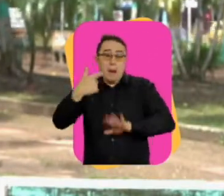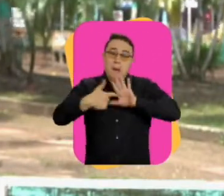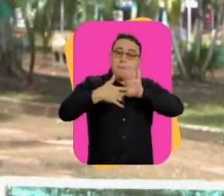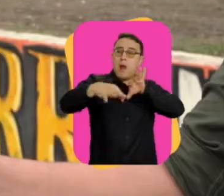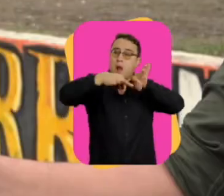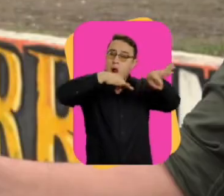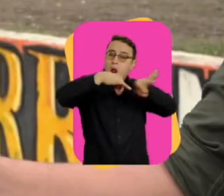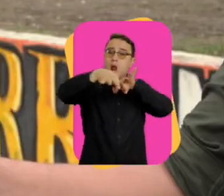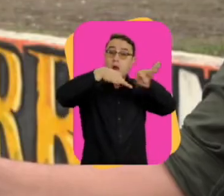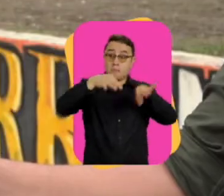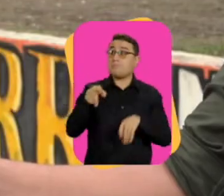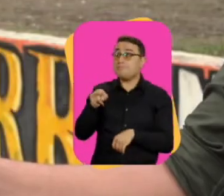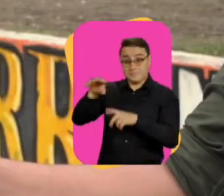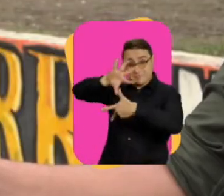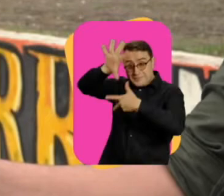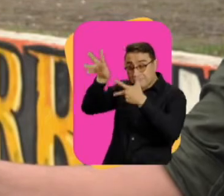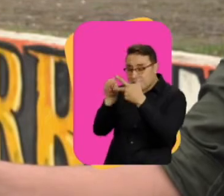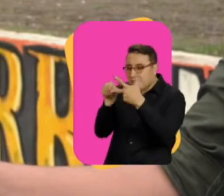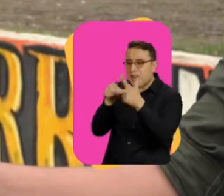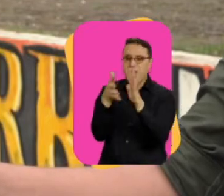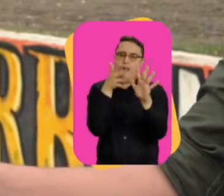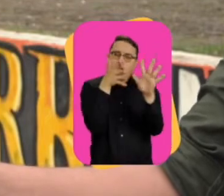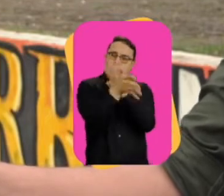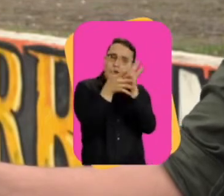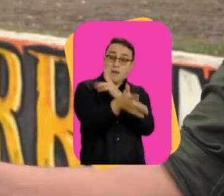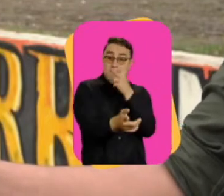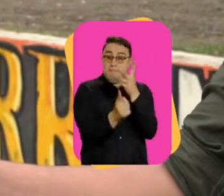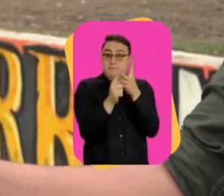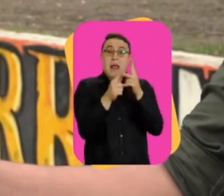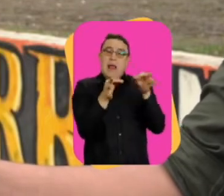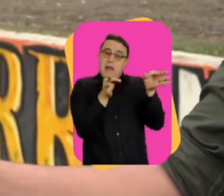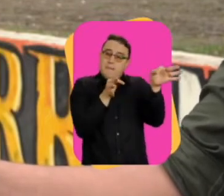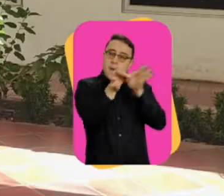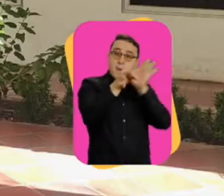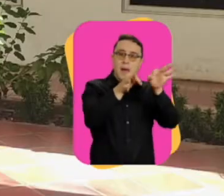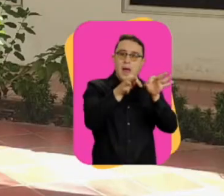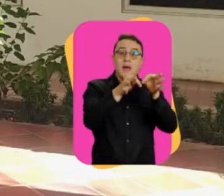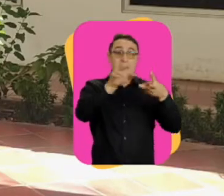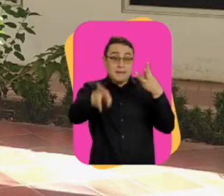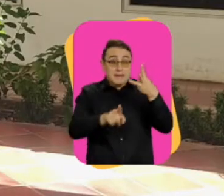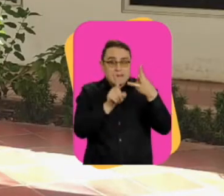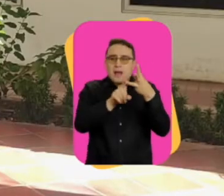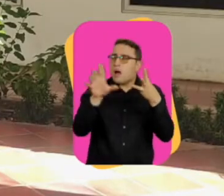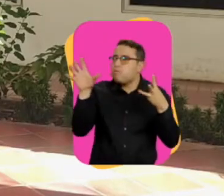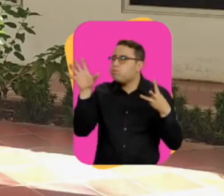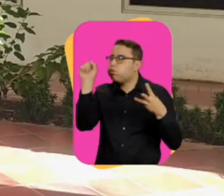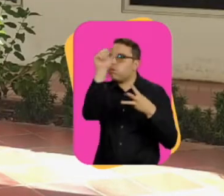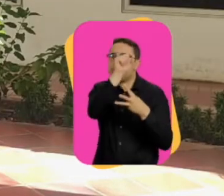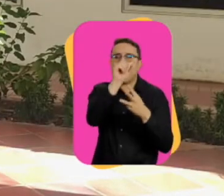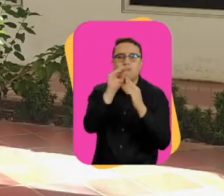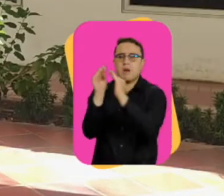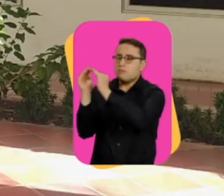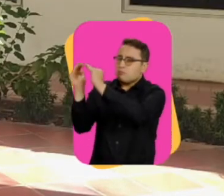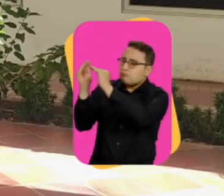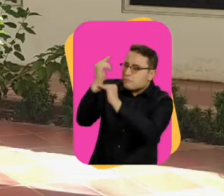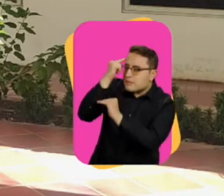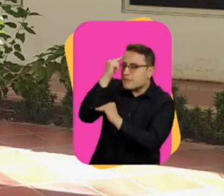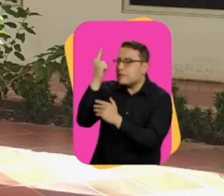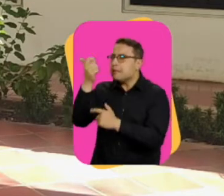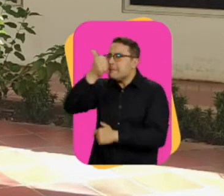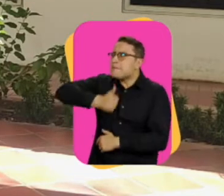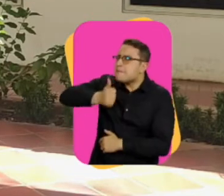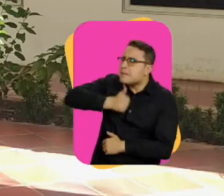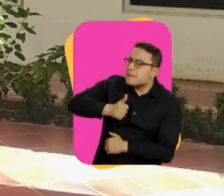informamos y explicamos, sino que también nos dimos cuenta de muchas historias de resiliencia, de esperanza que